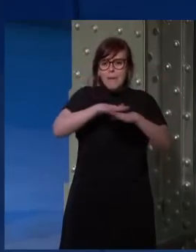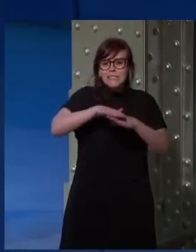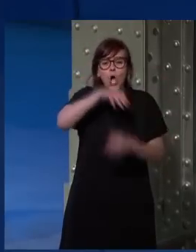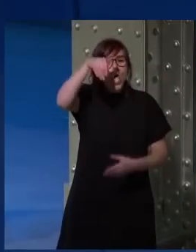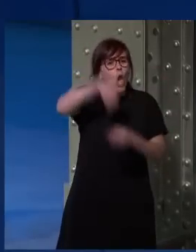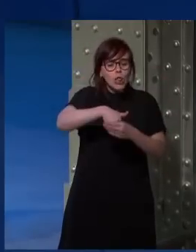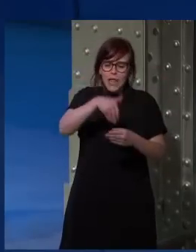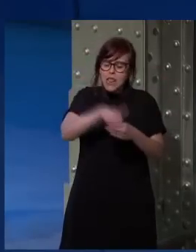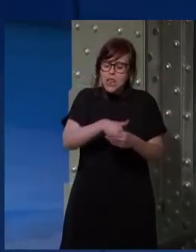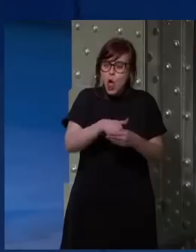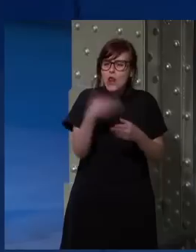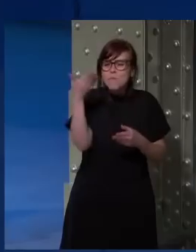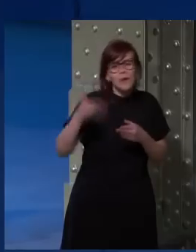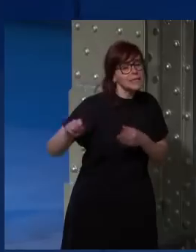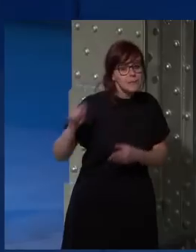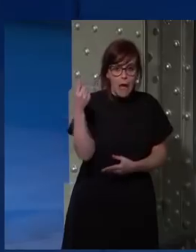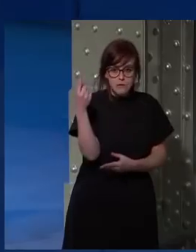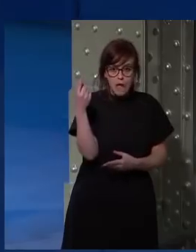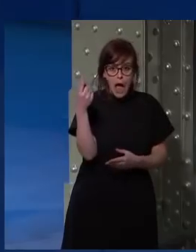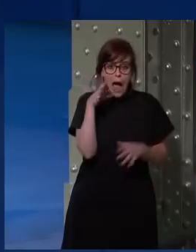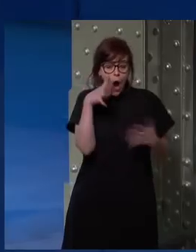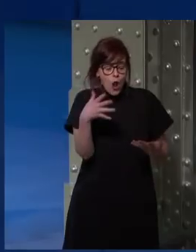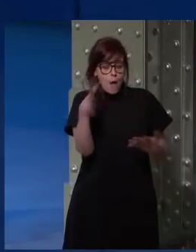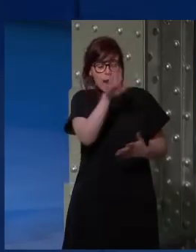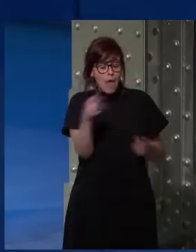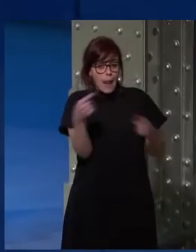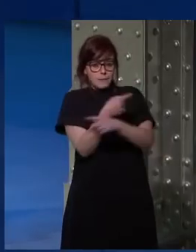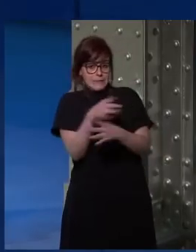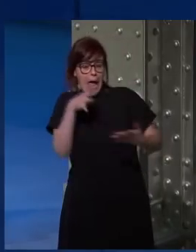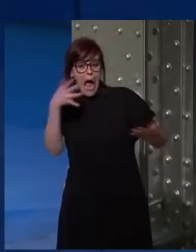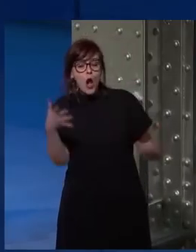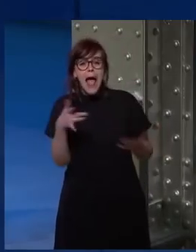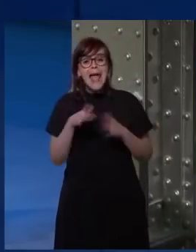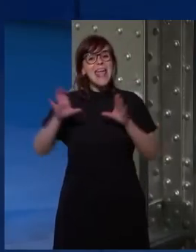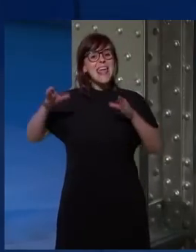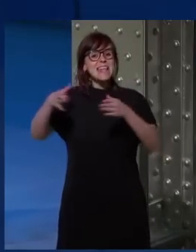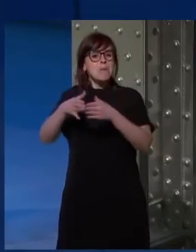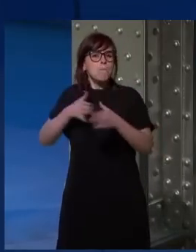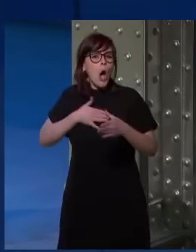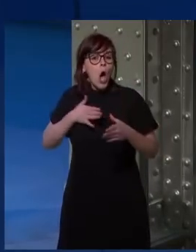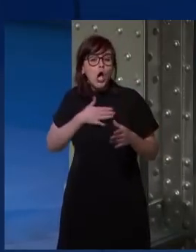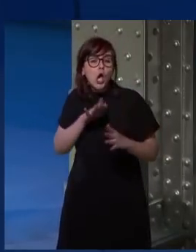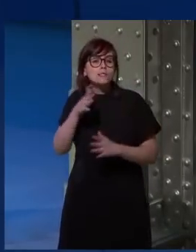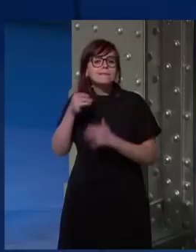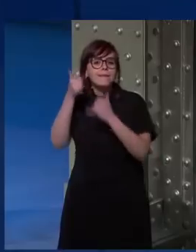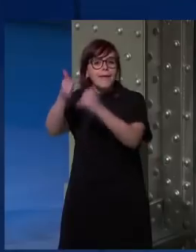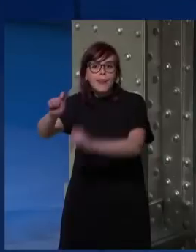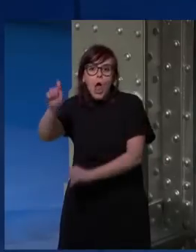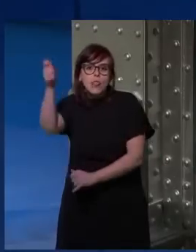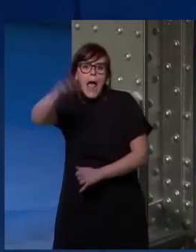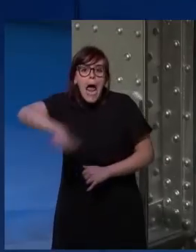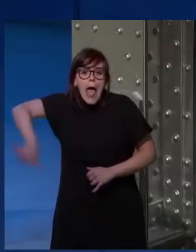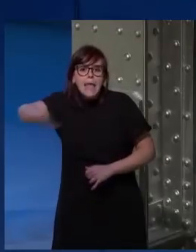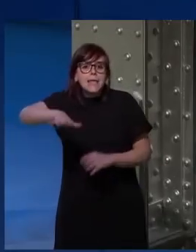contenido, pues se hace al revés. Esa cosa estupenda de nuestro equipo ha logrado llegar a un sitio muy complicado,